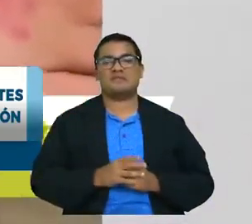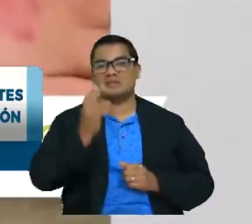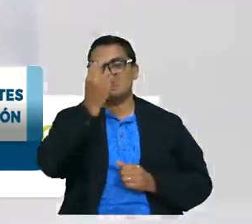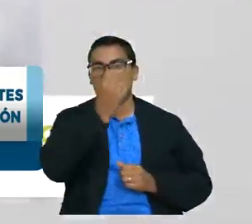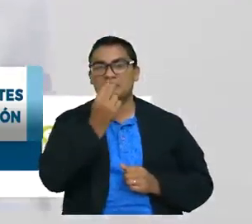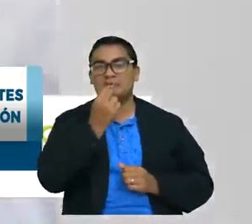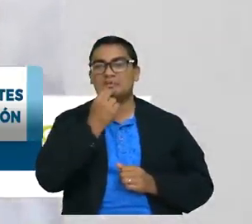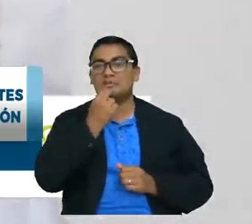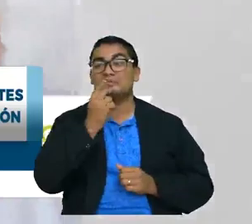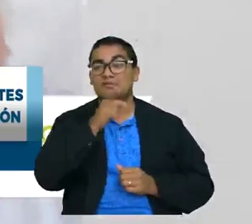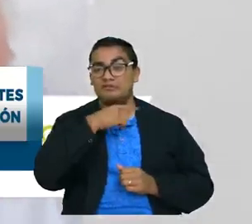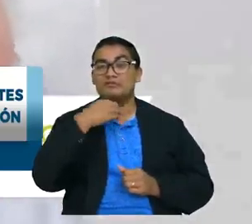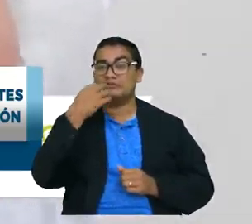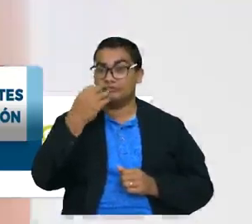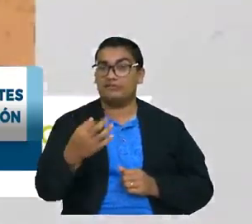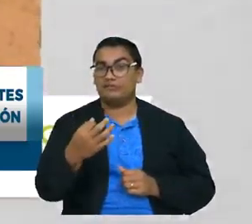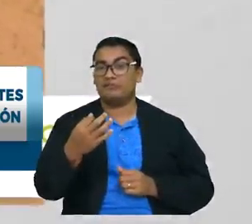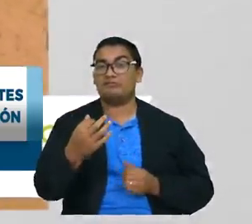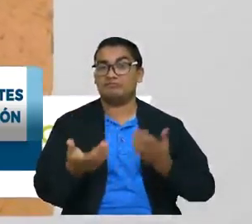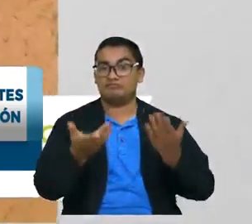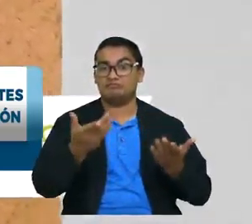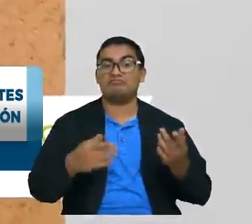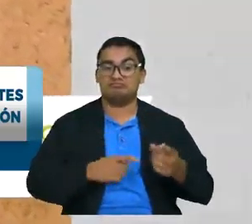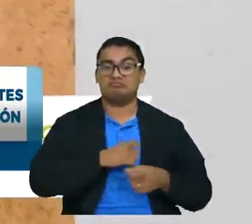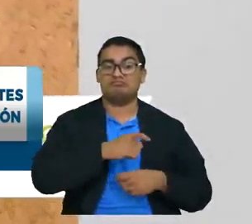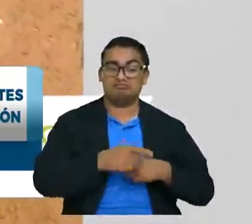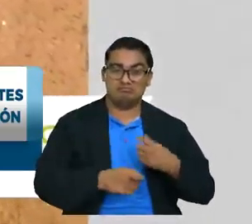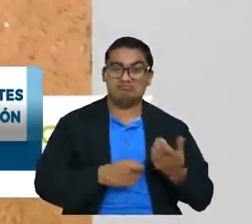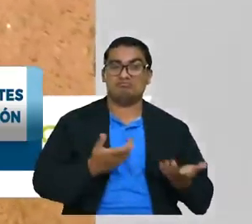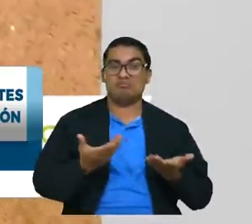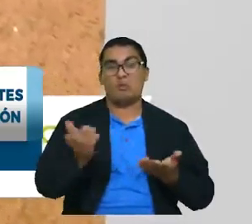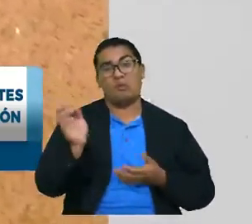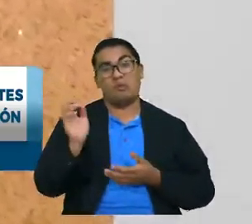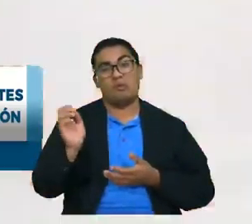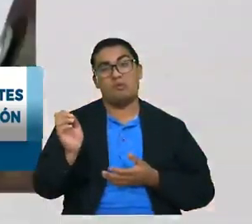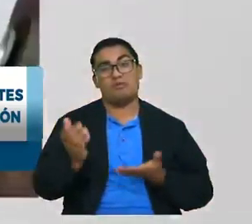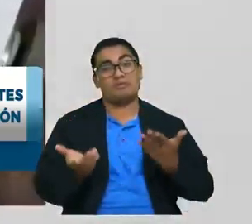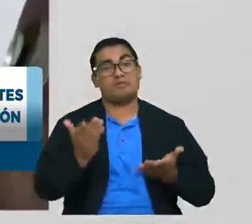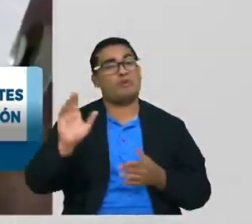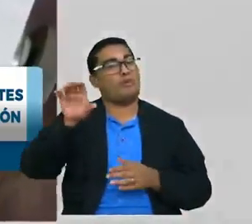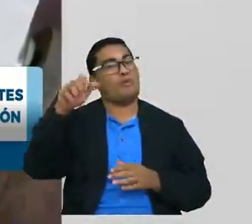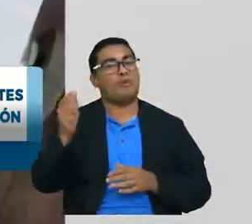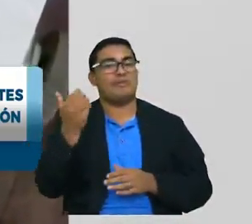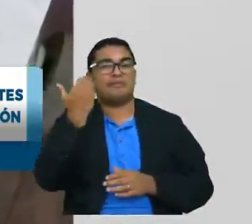determine si en realidad esa es la causa, la parasitosis, o otro tipo